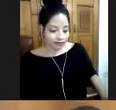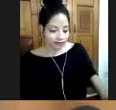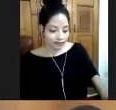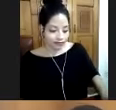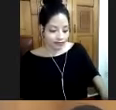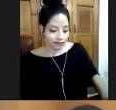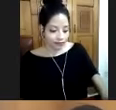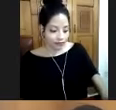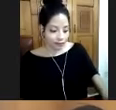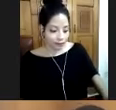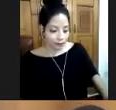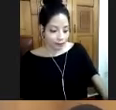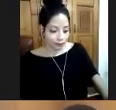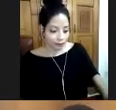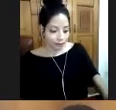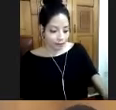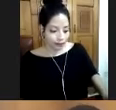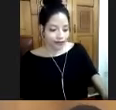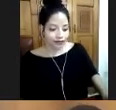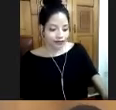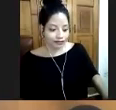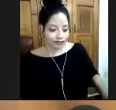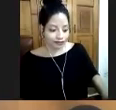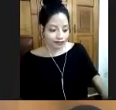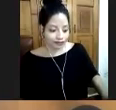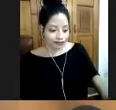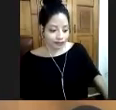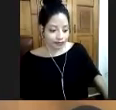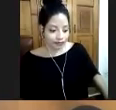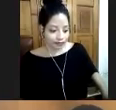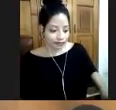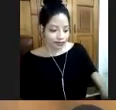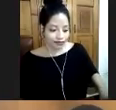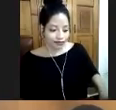improvisó este trabajo digitalizado con